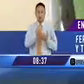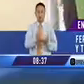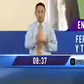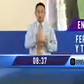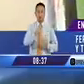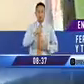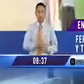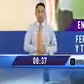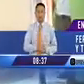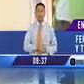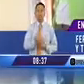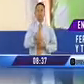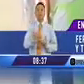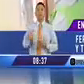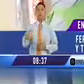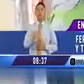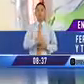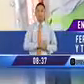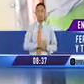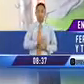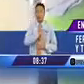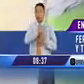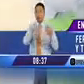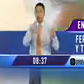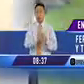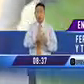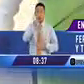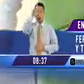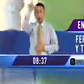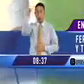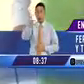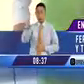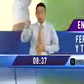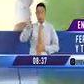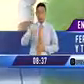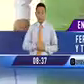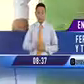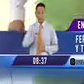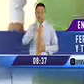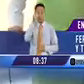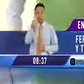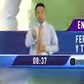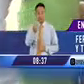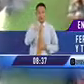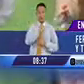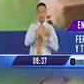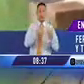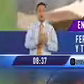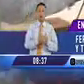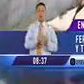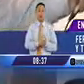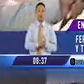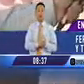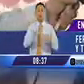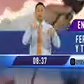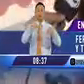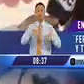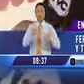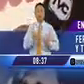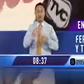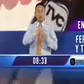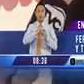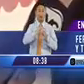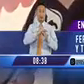ustedes, coméntenme, toda la parte italiana tiene usted acá. Así es, muy buenos días con todos. Estamos aquí